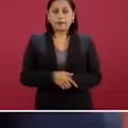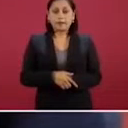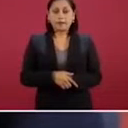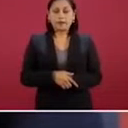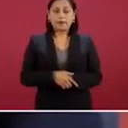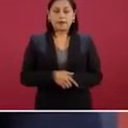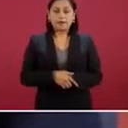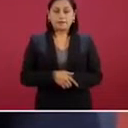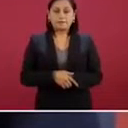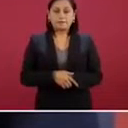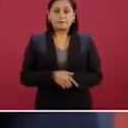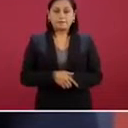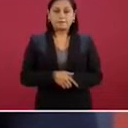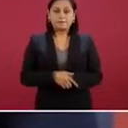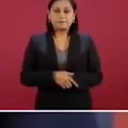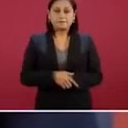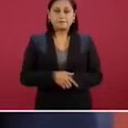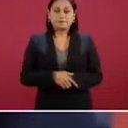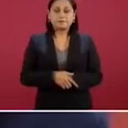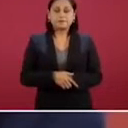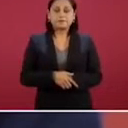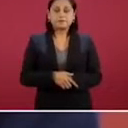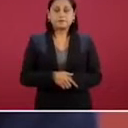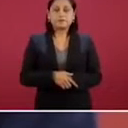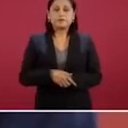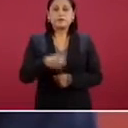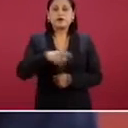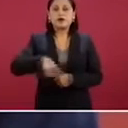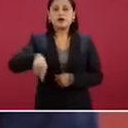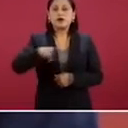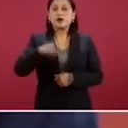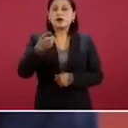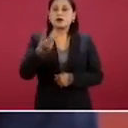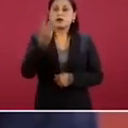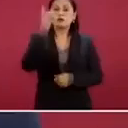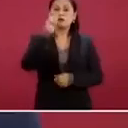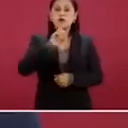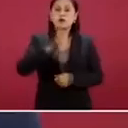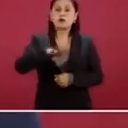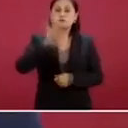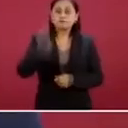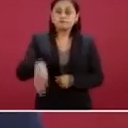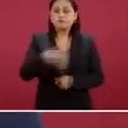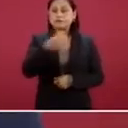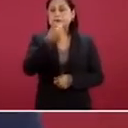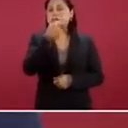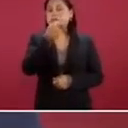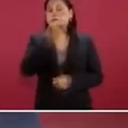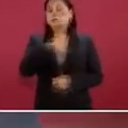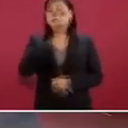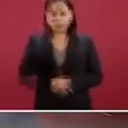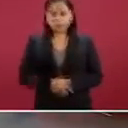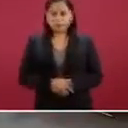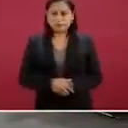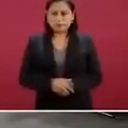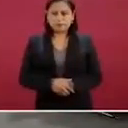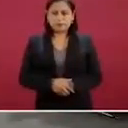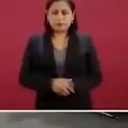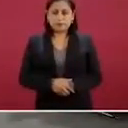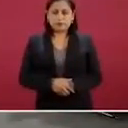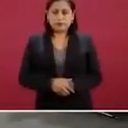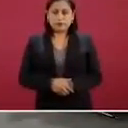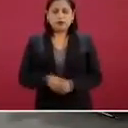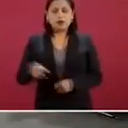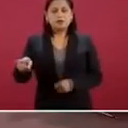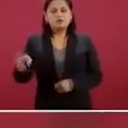de la vida de 3 mujeres, 6 niños, eso fue muy fuerte. Bueno,